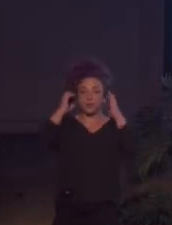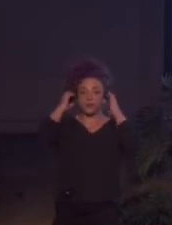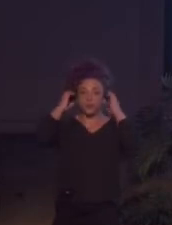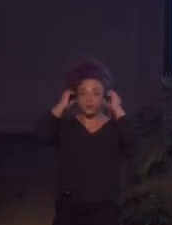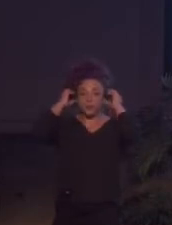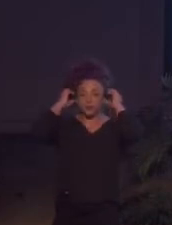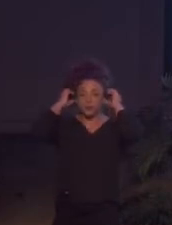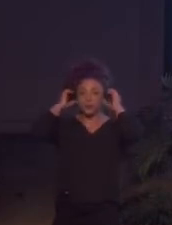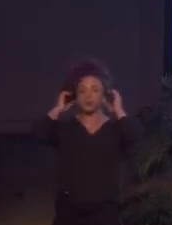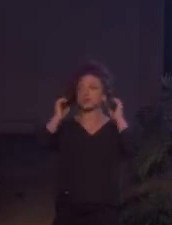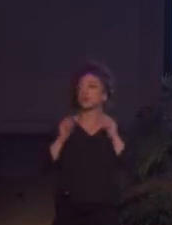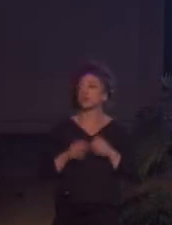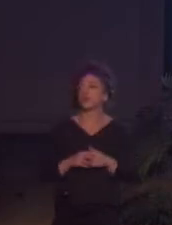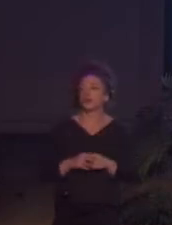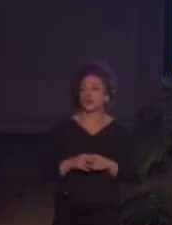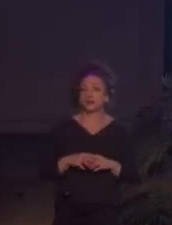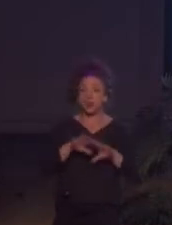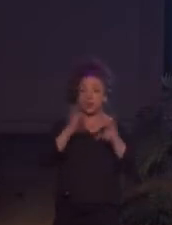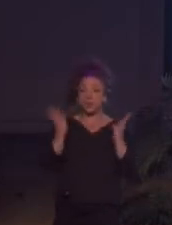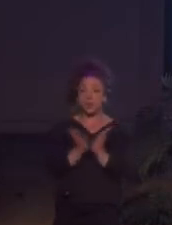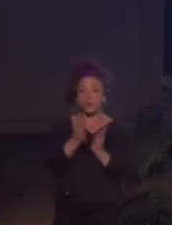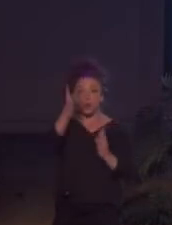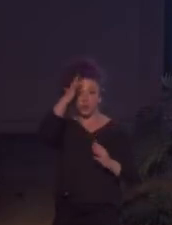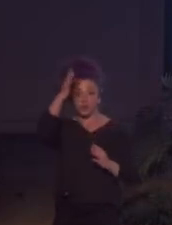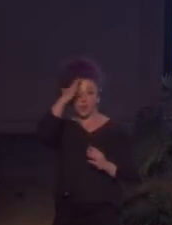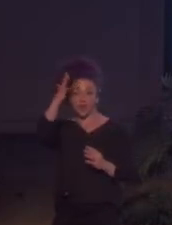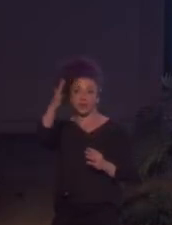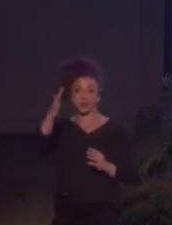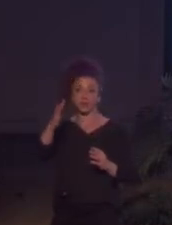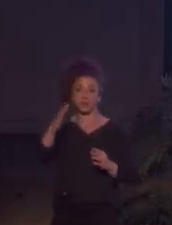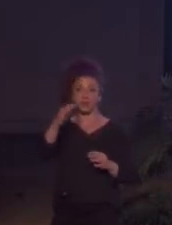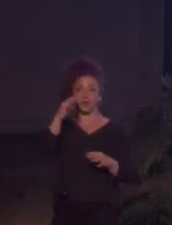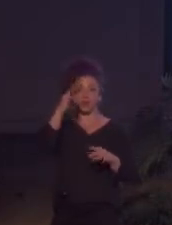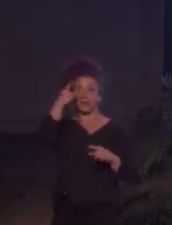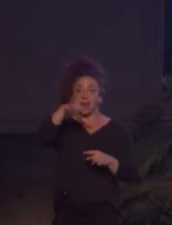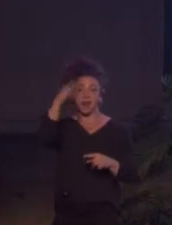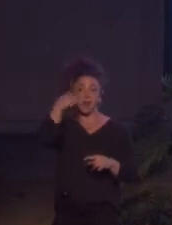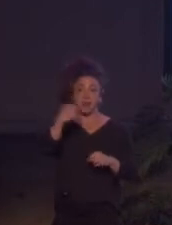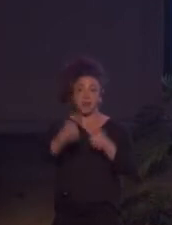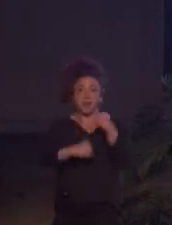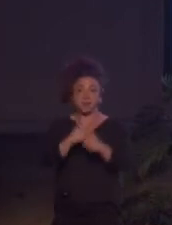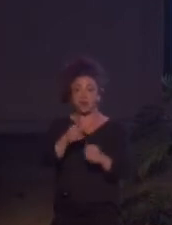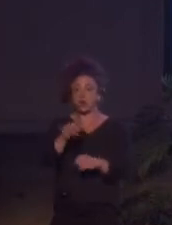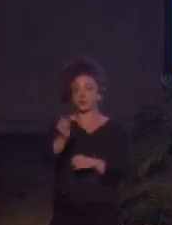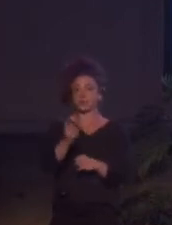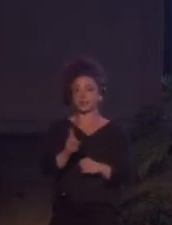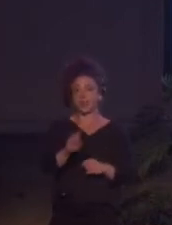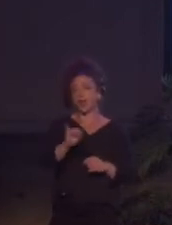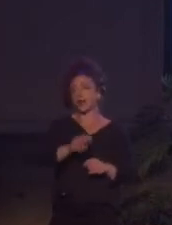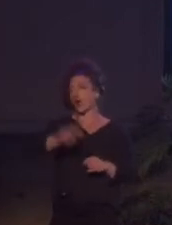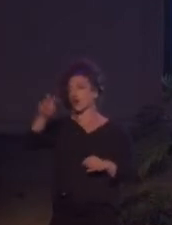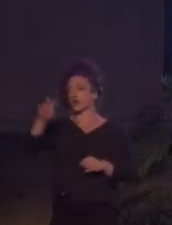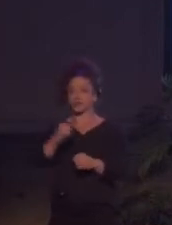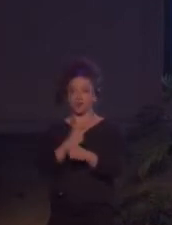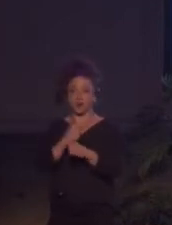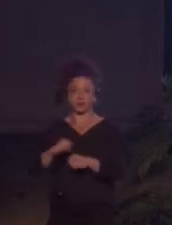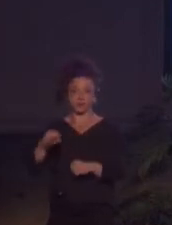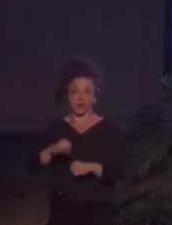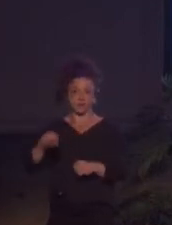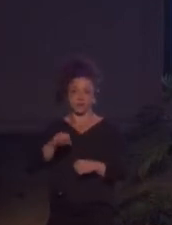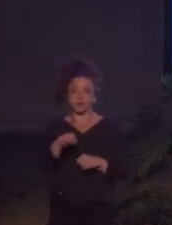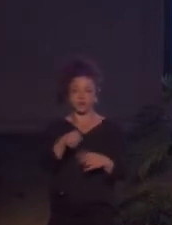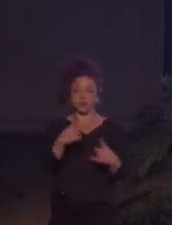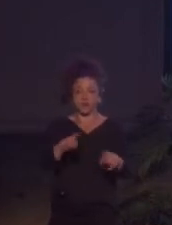ideal, es decir, en un mundo ideal ese oficio no debería existir y habría otros oficios donde no, el fin último, porque